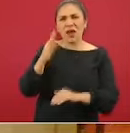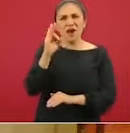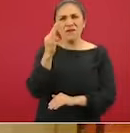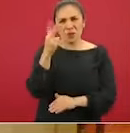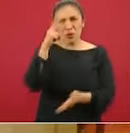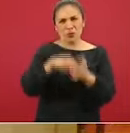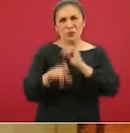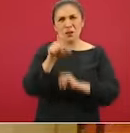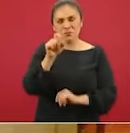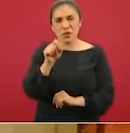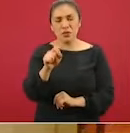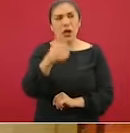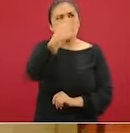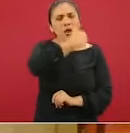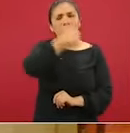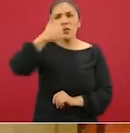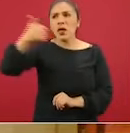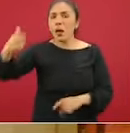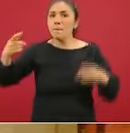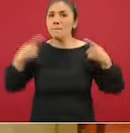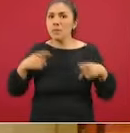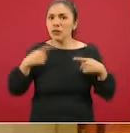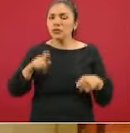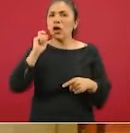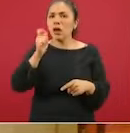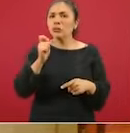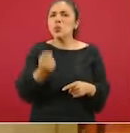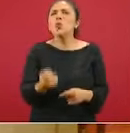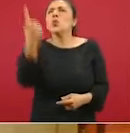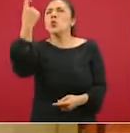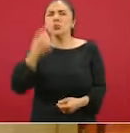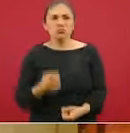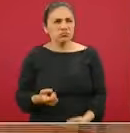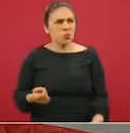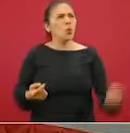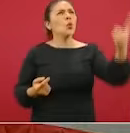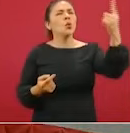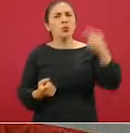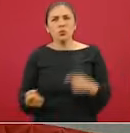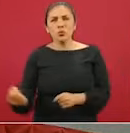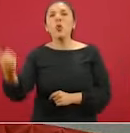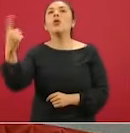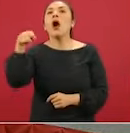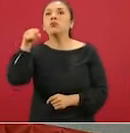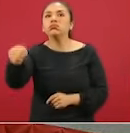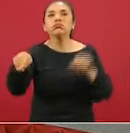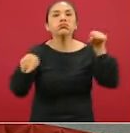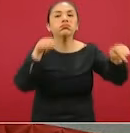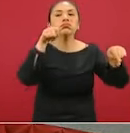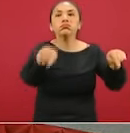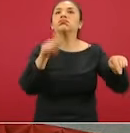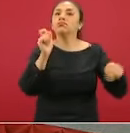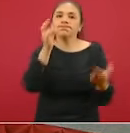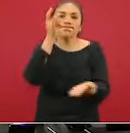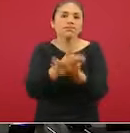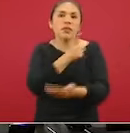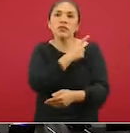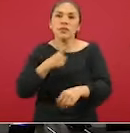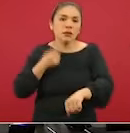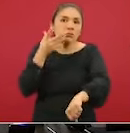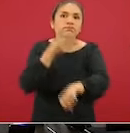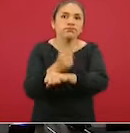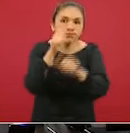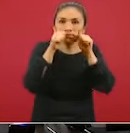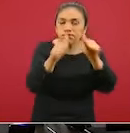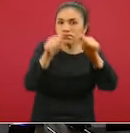este año, pues cada uno de ellos representó, aunque era apenas uno, representaban un brote para su localidad, más allá de